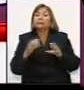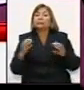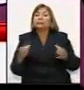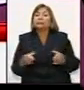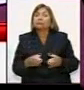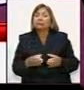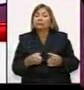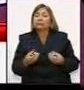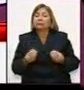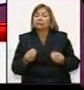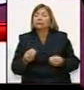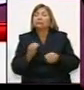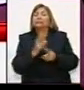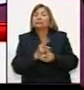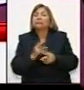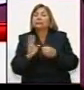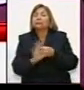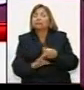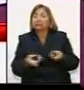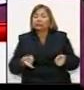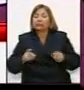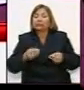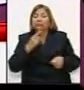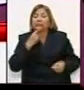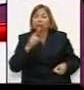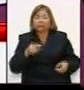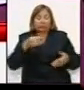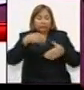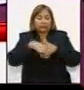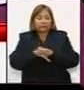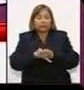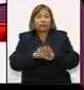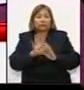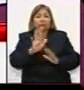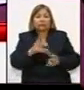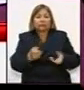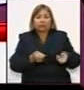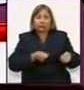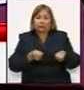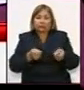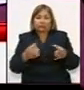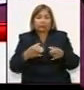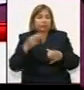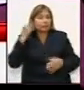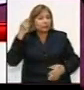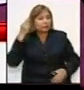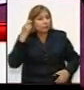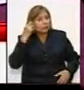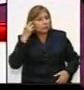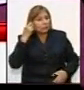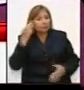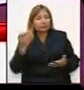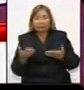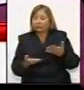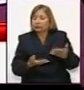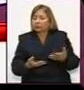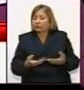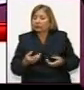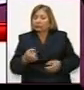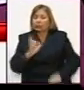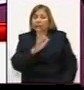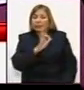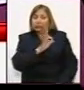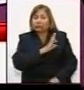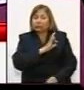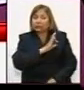el congresista cuando está actuando dentro de sus funciones de control política, de control político y de